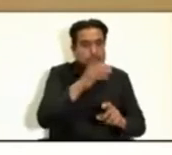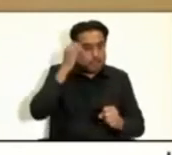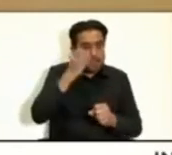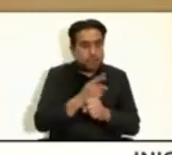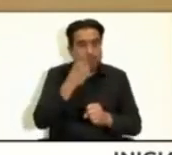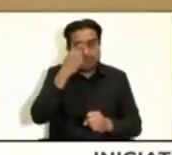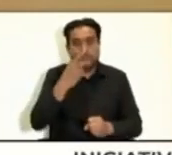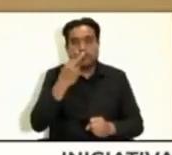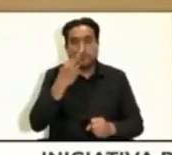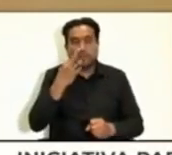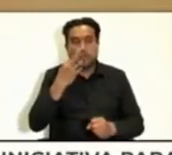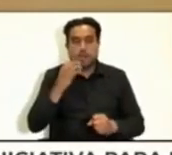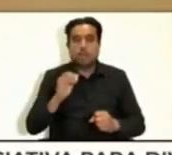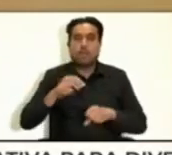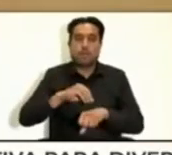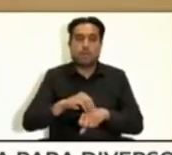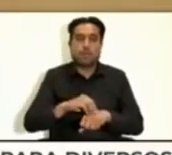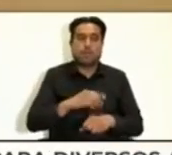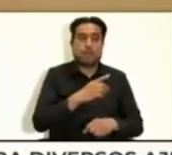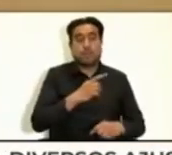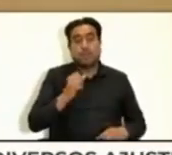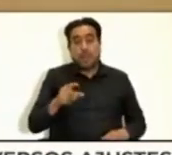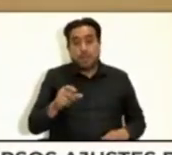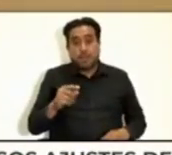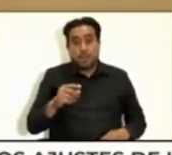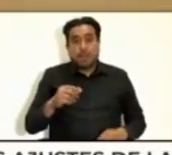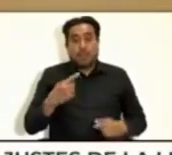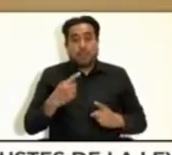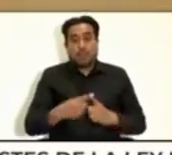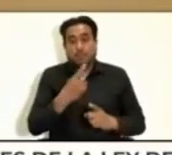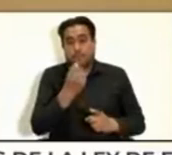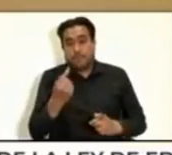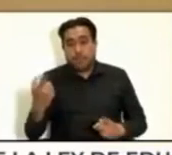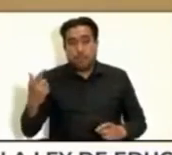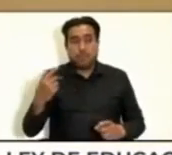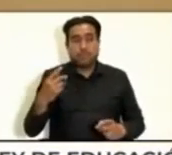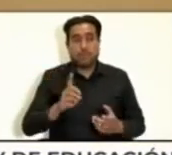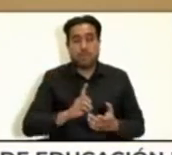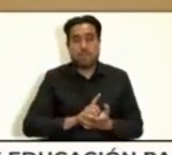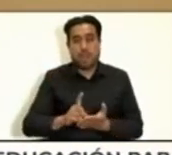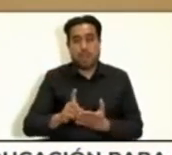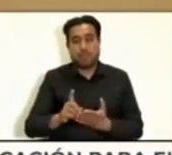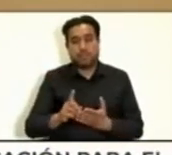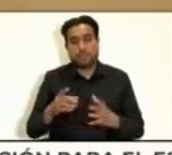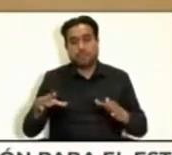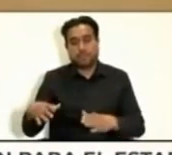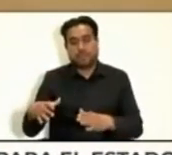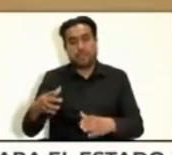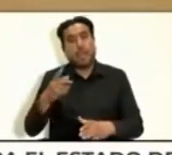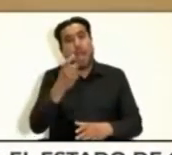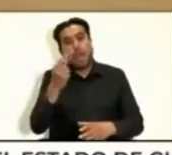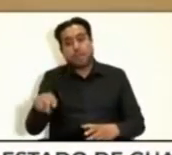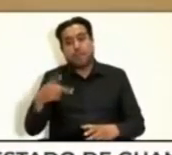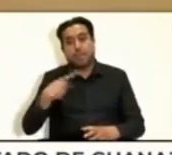que lo hagan efectivo debemos señalar que la ineficaz garantía de este derecho vulnera de forma